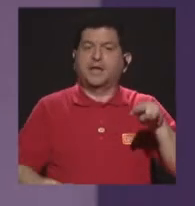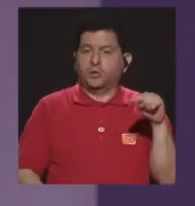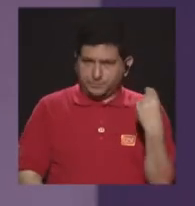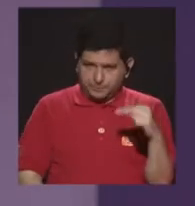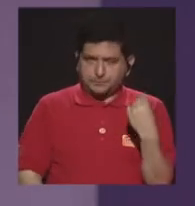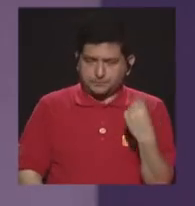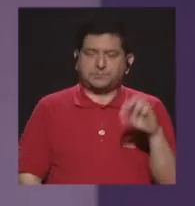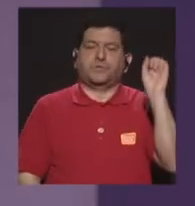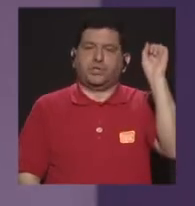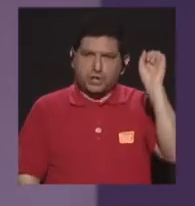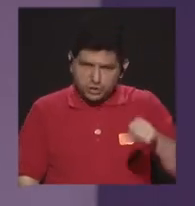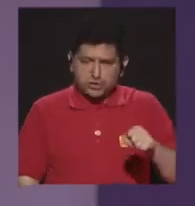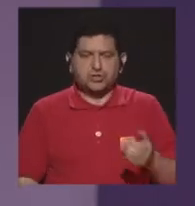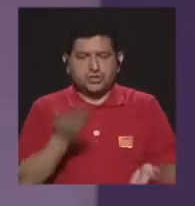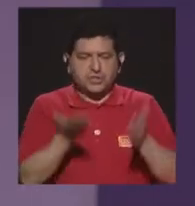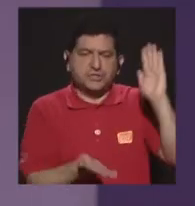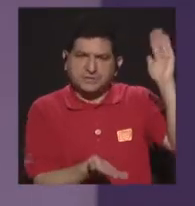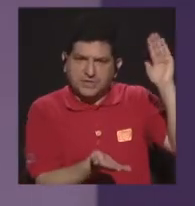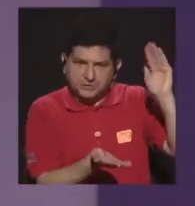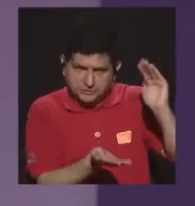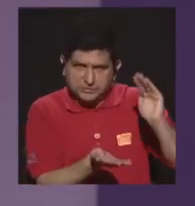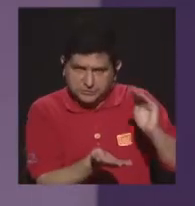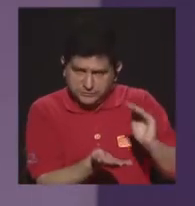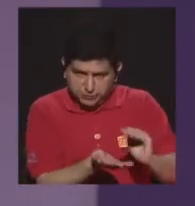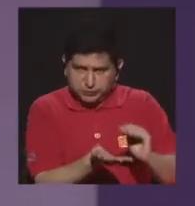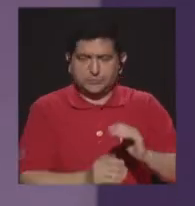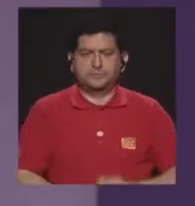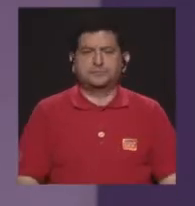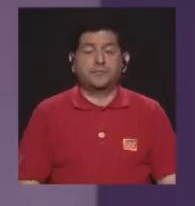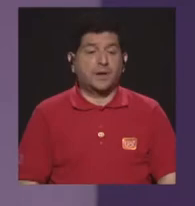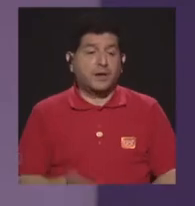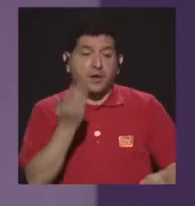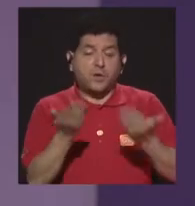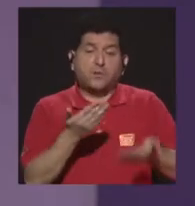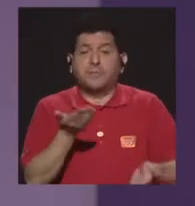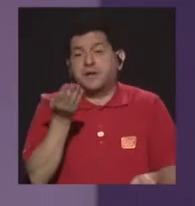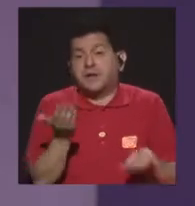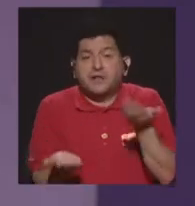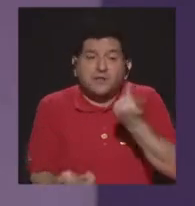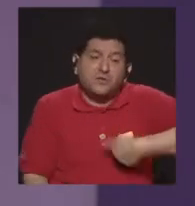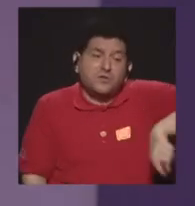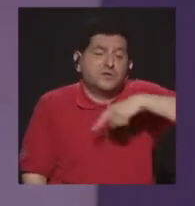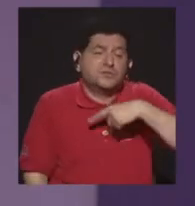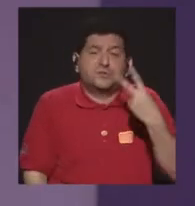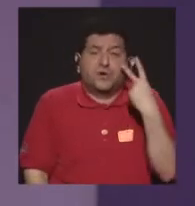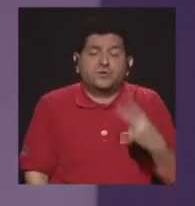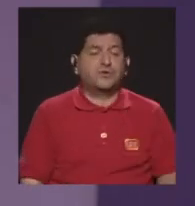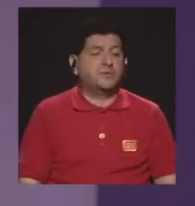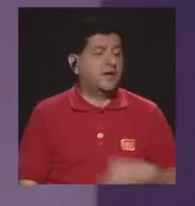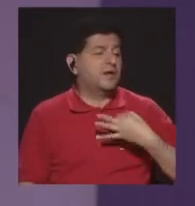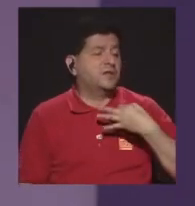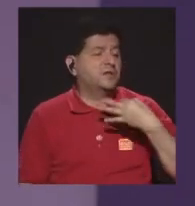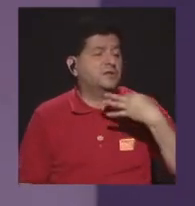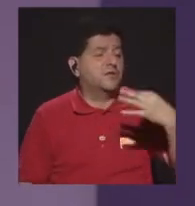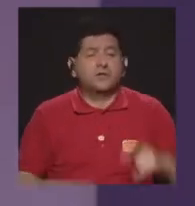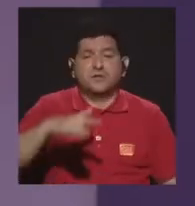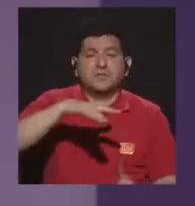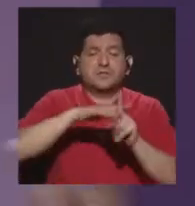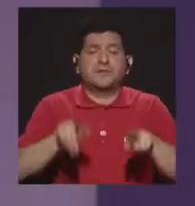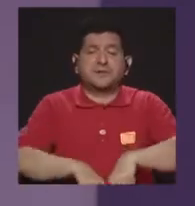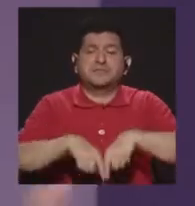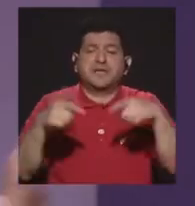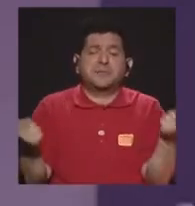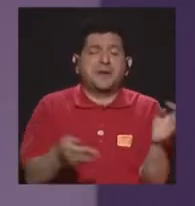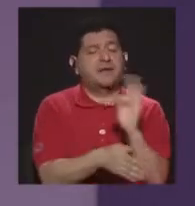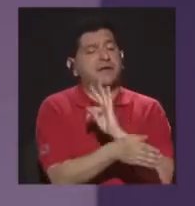noticias sí parece haber disminuido considerablemente en comparación con lo que podíamos ver en la cotidianidad de la prensa,